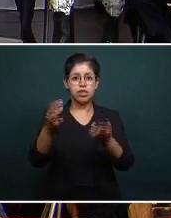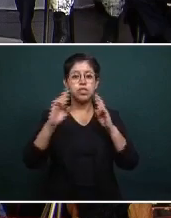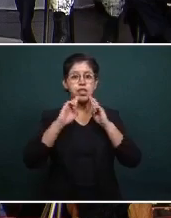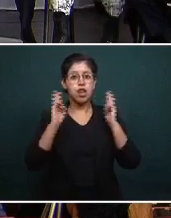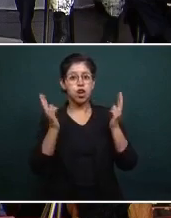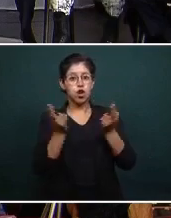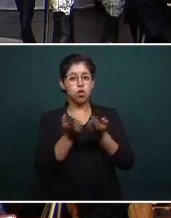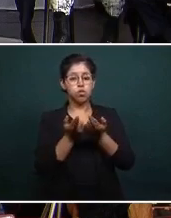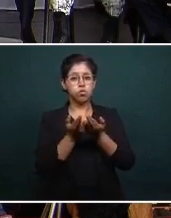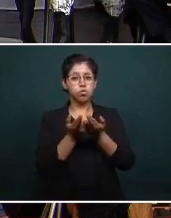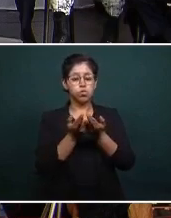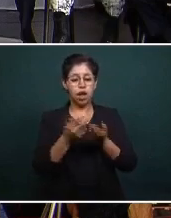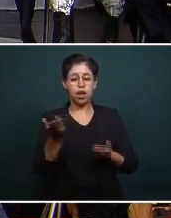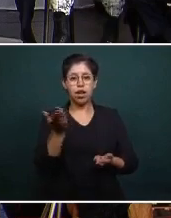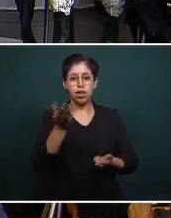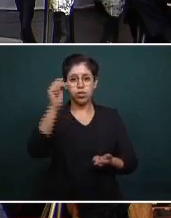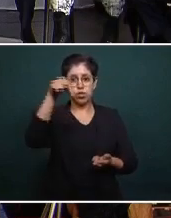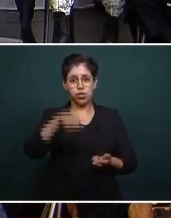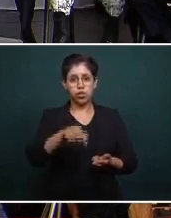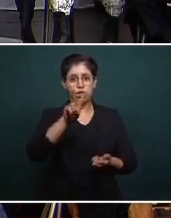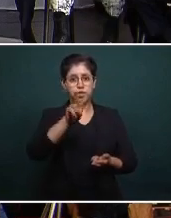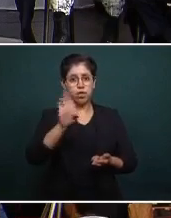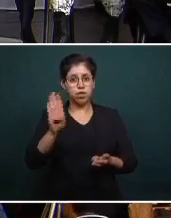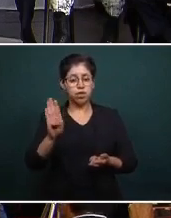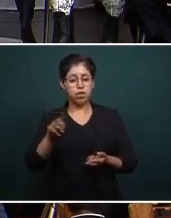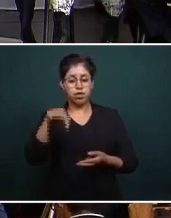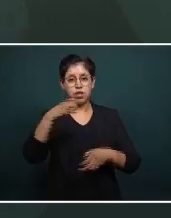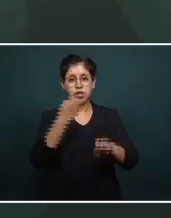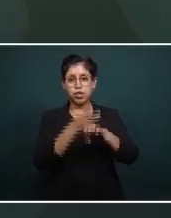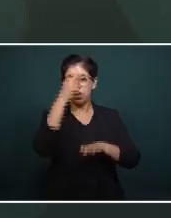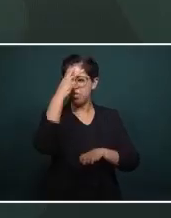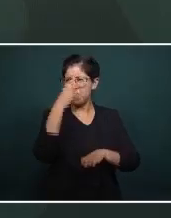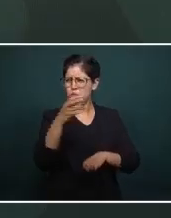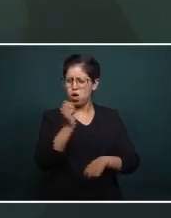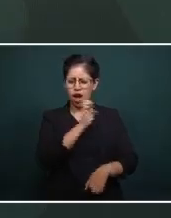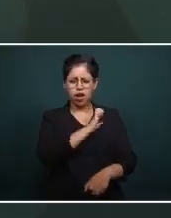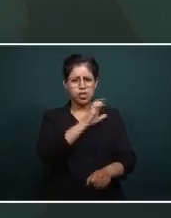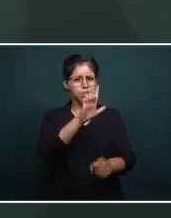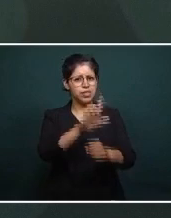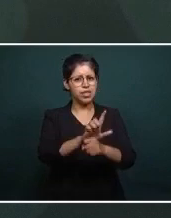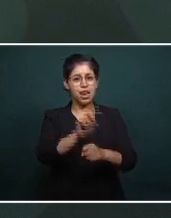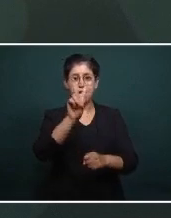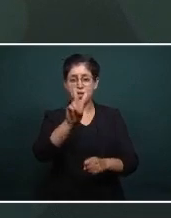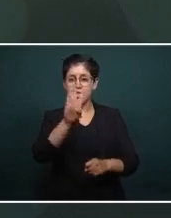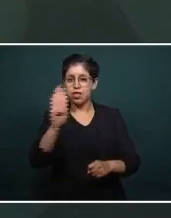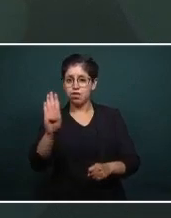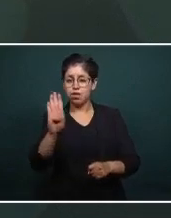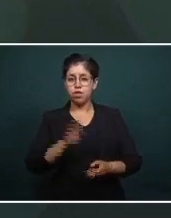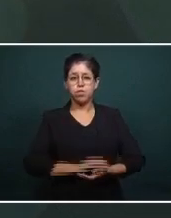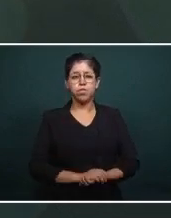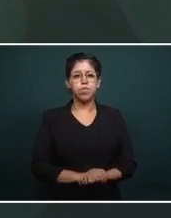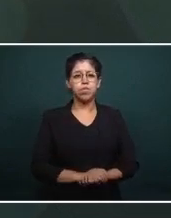de seguridad se haya llevado a cabo aquí, en el Estado de México, y en especial en Valle de Bravo.